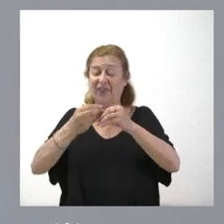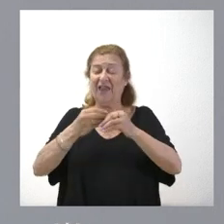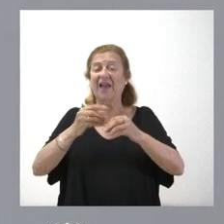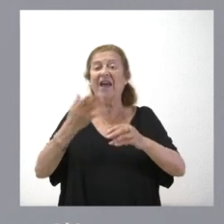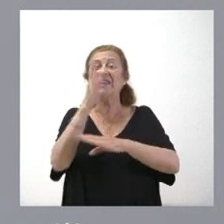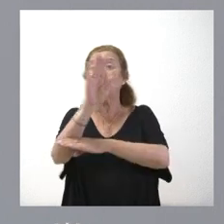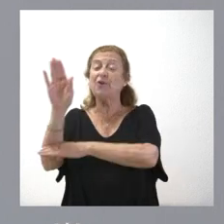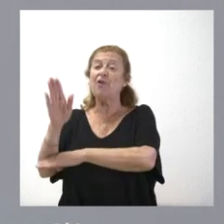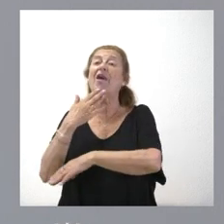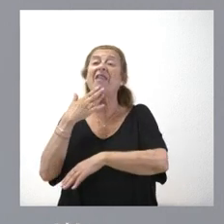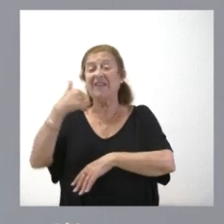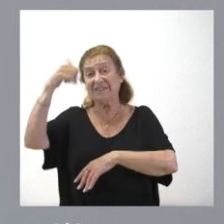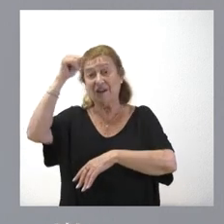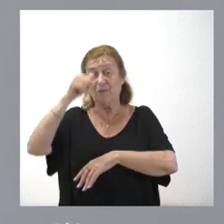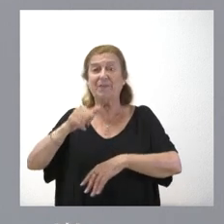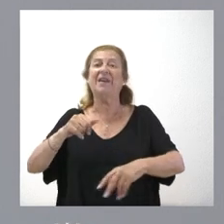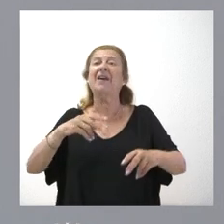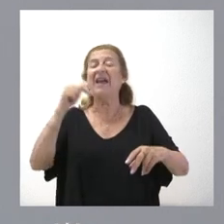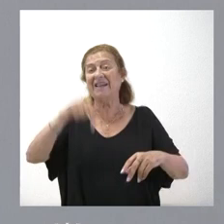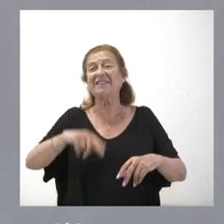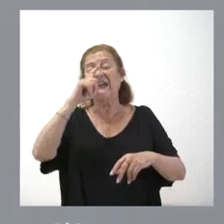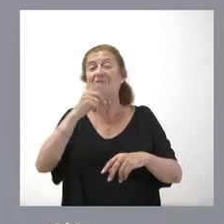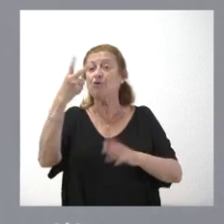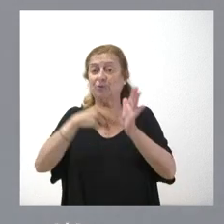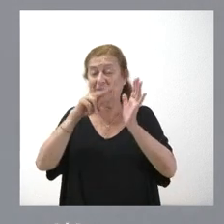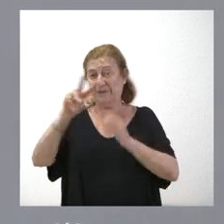hombre bajo el título hospitalitas en esta edición